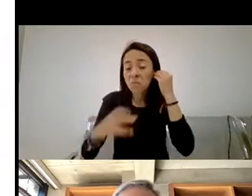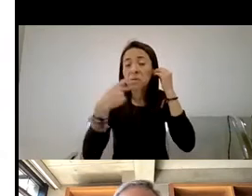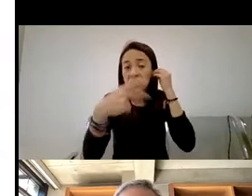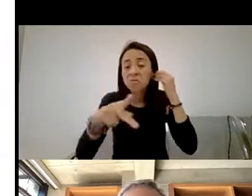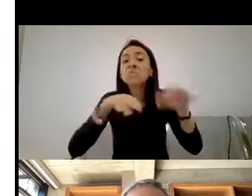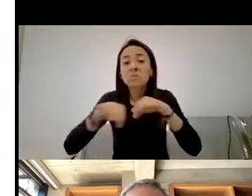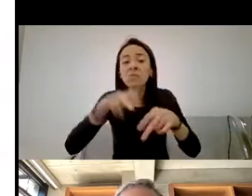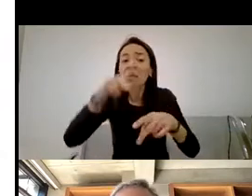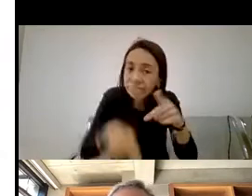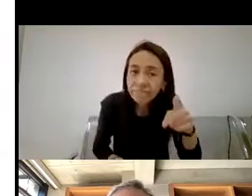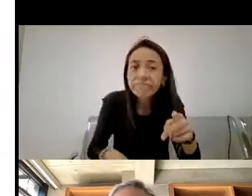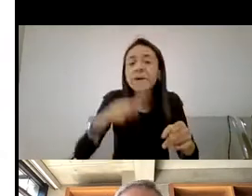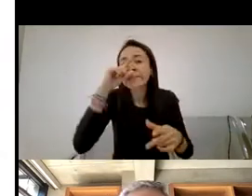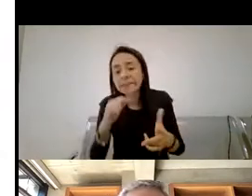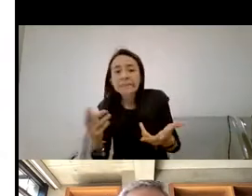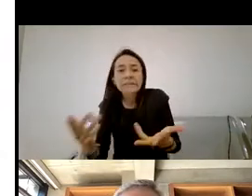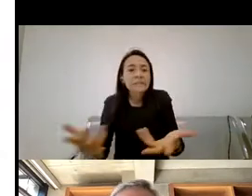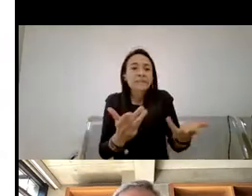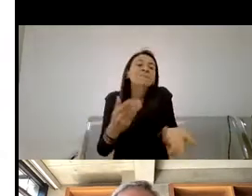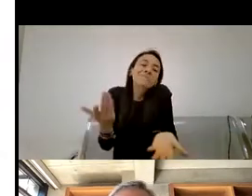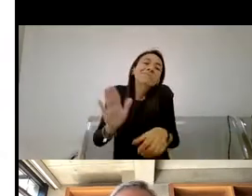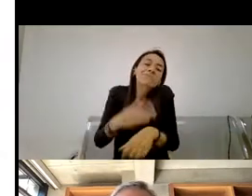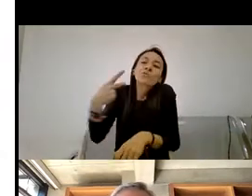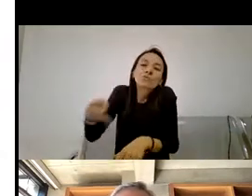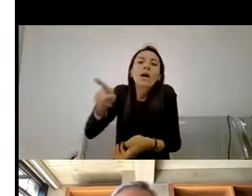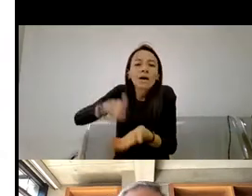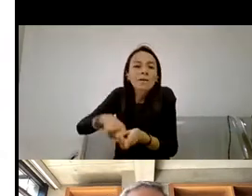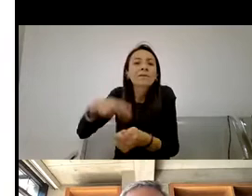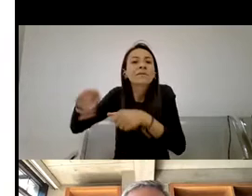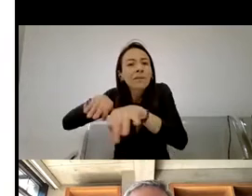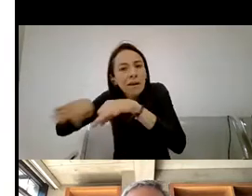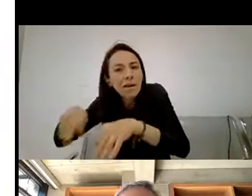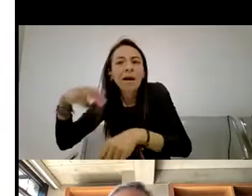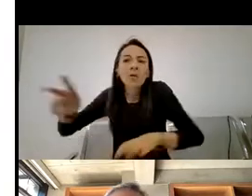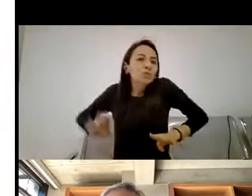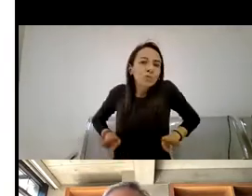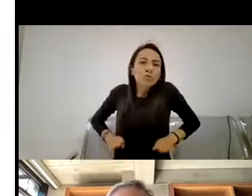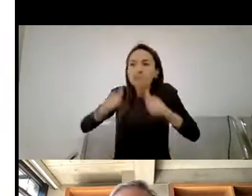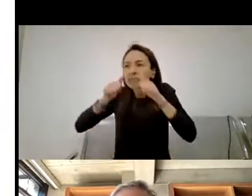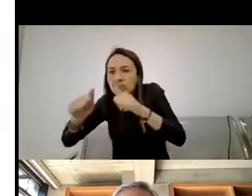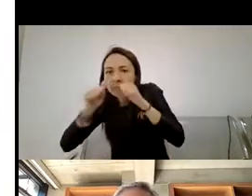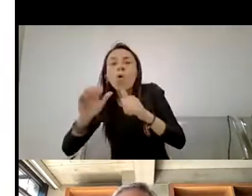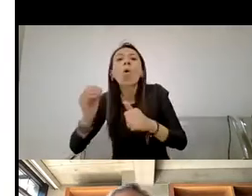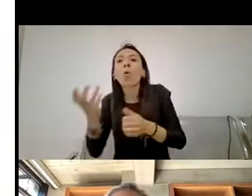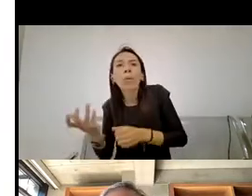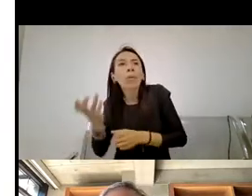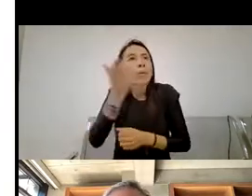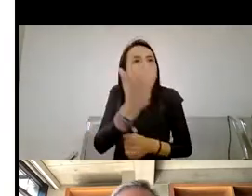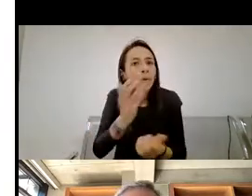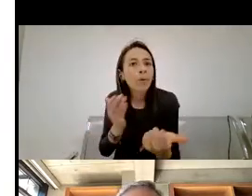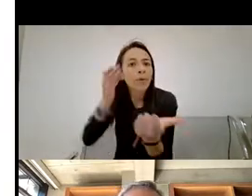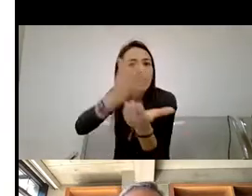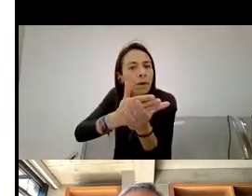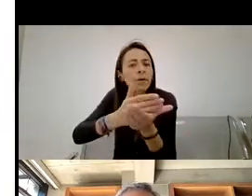los servicios que están dando, el tipo de trabajo que hacen, en los lugares a los cuales visitan, los espacios en